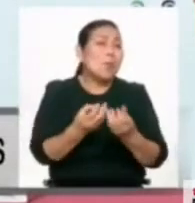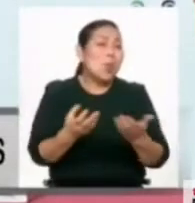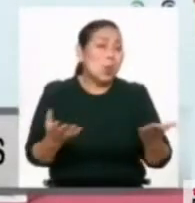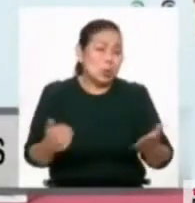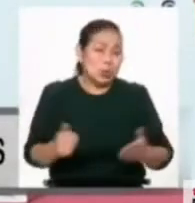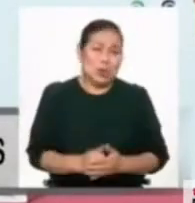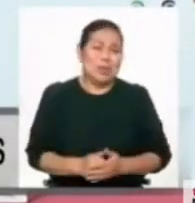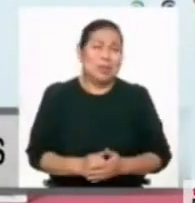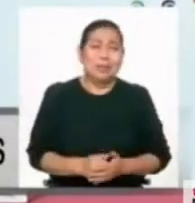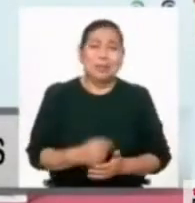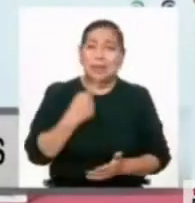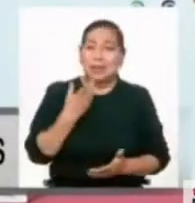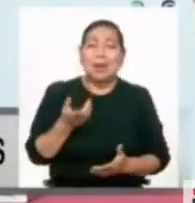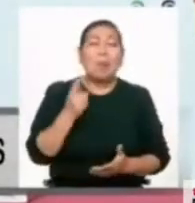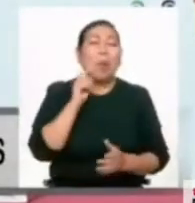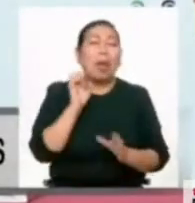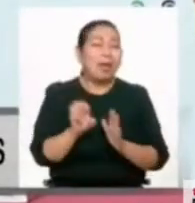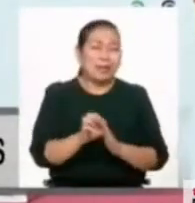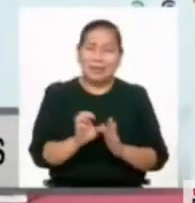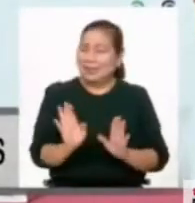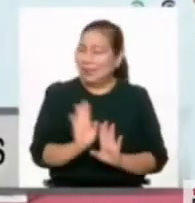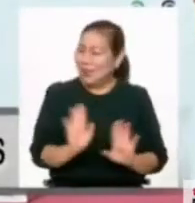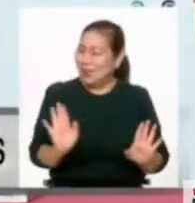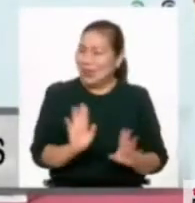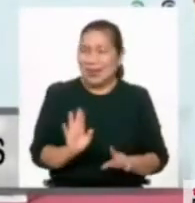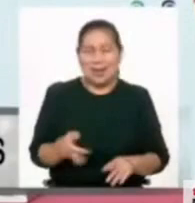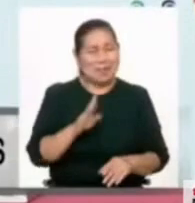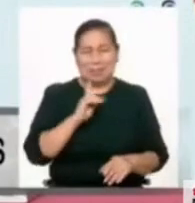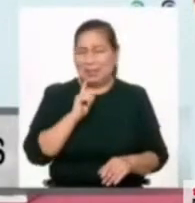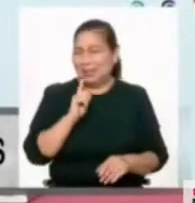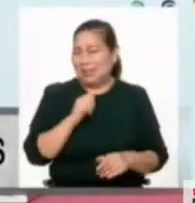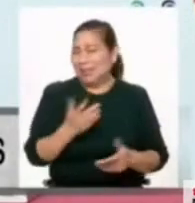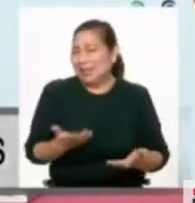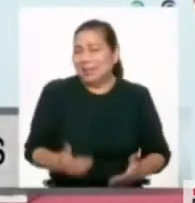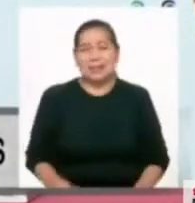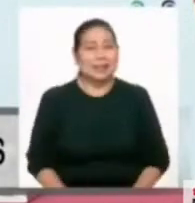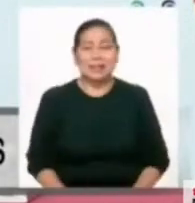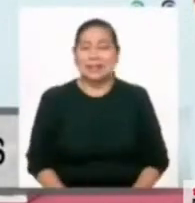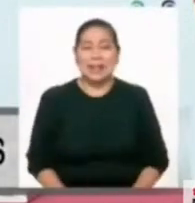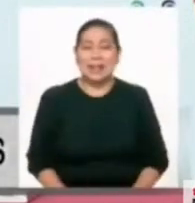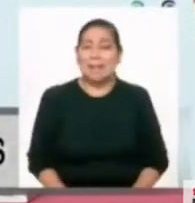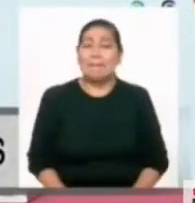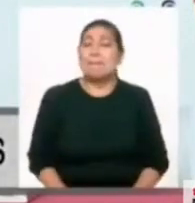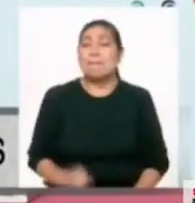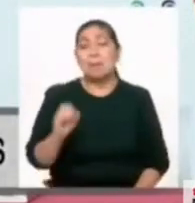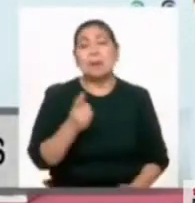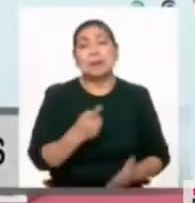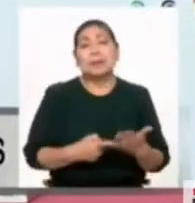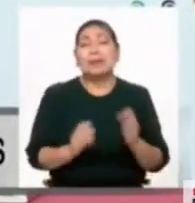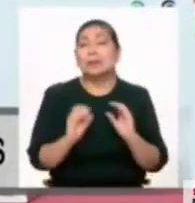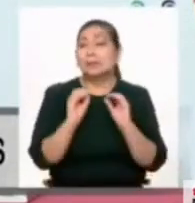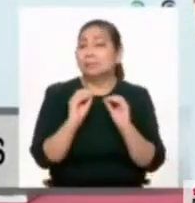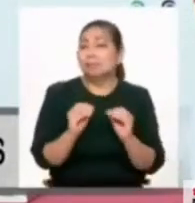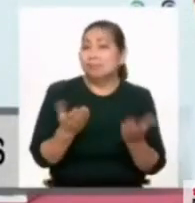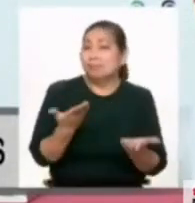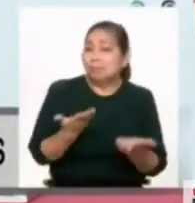muchos casos, lo que llaman la portátil? No hay portátil, no hay nada de eso, ¿no? O que le